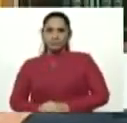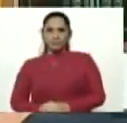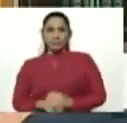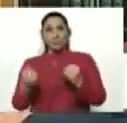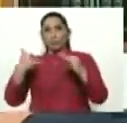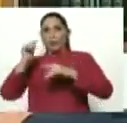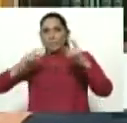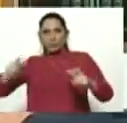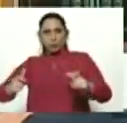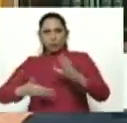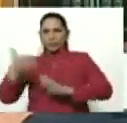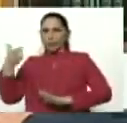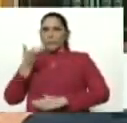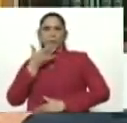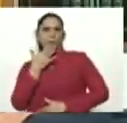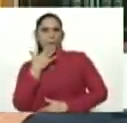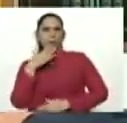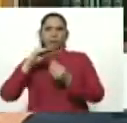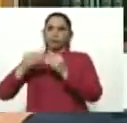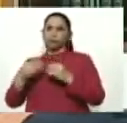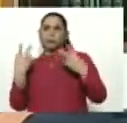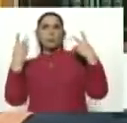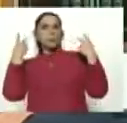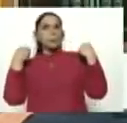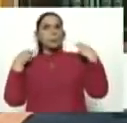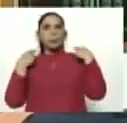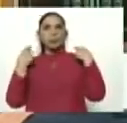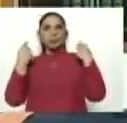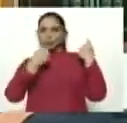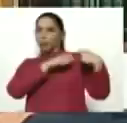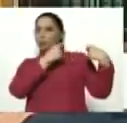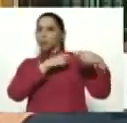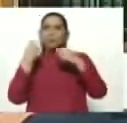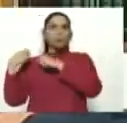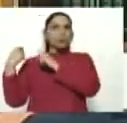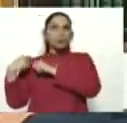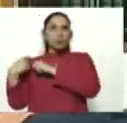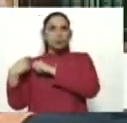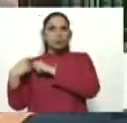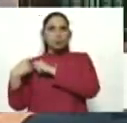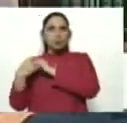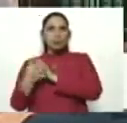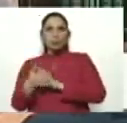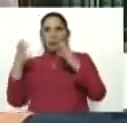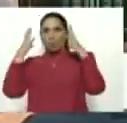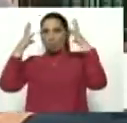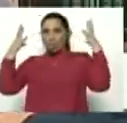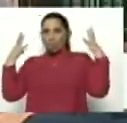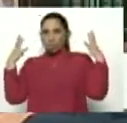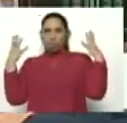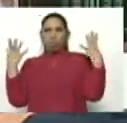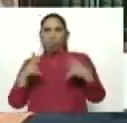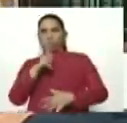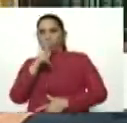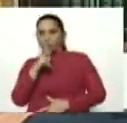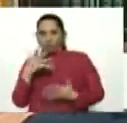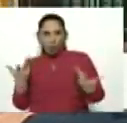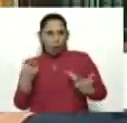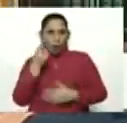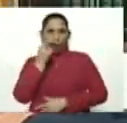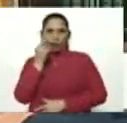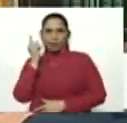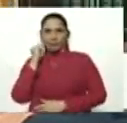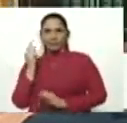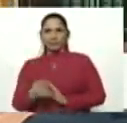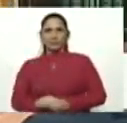gente salió, mire, a arreglar su cabello. Estaban barbudos, peludos, peludas.